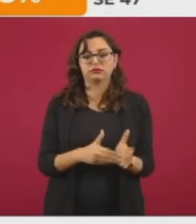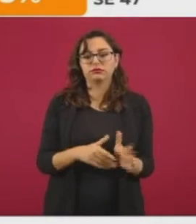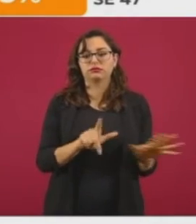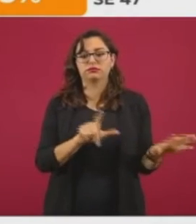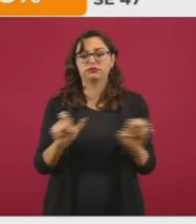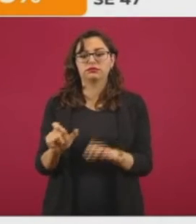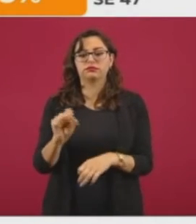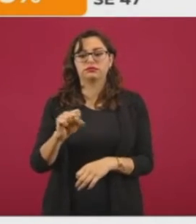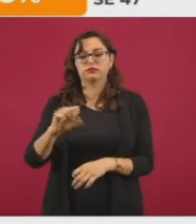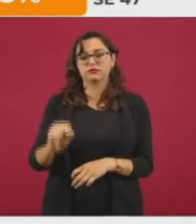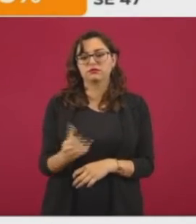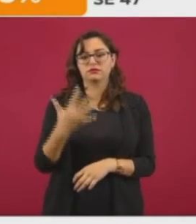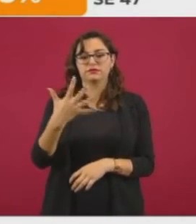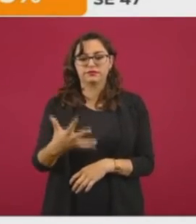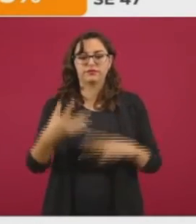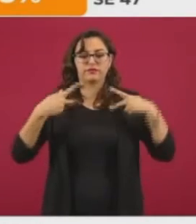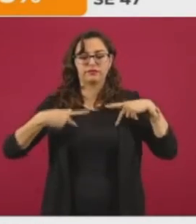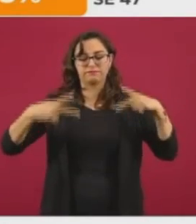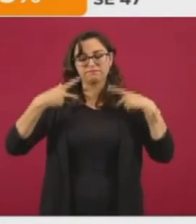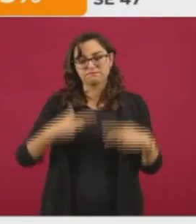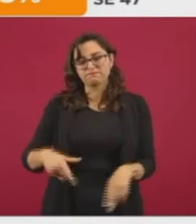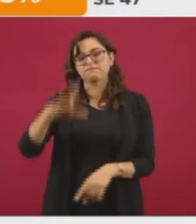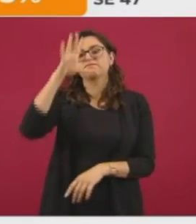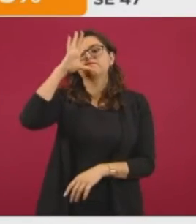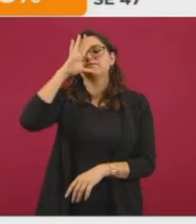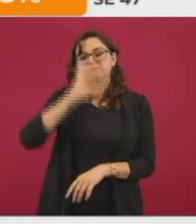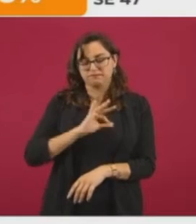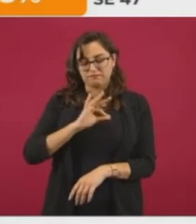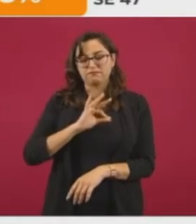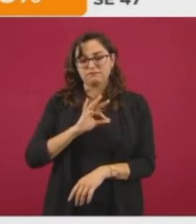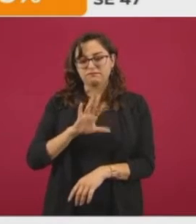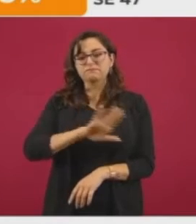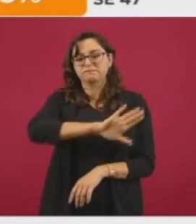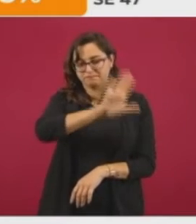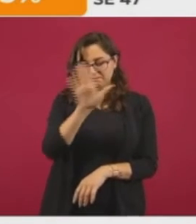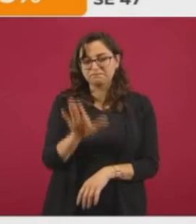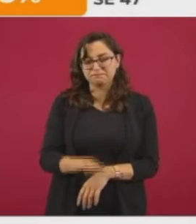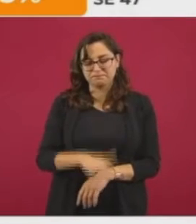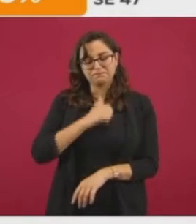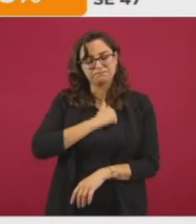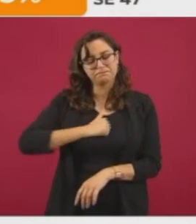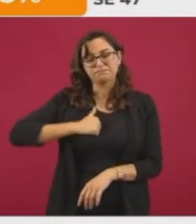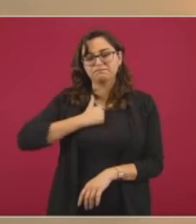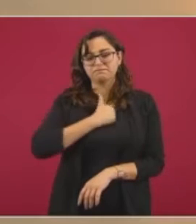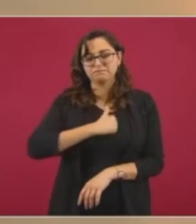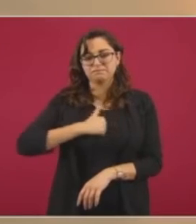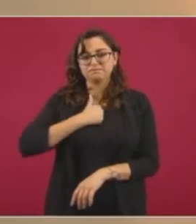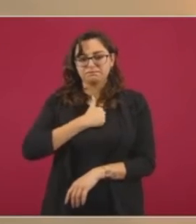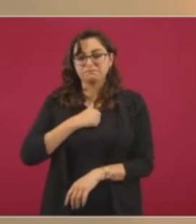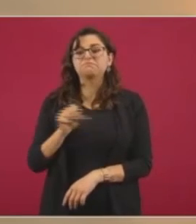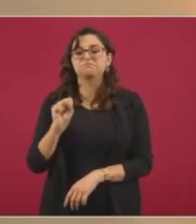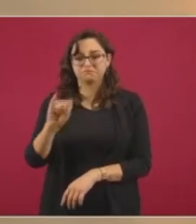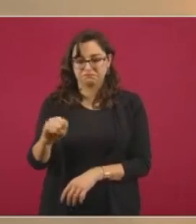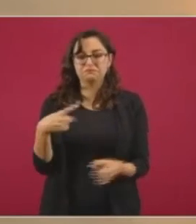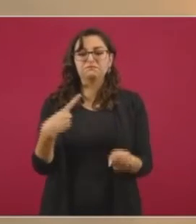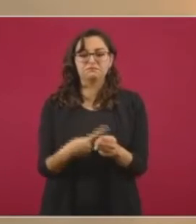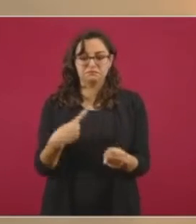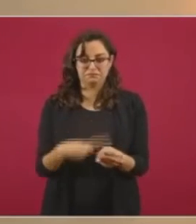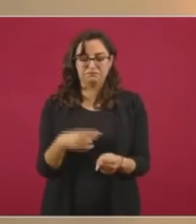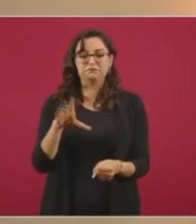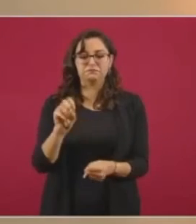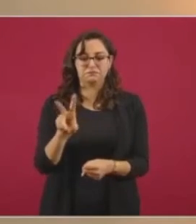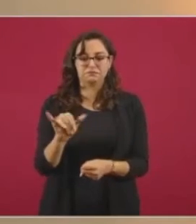106.765 personas desafortunadamente y lamentablemente han perdido la vida y tienen un resultado positivo al